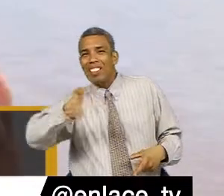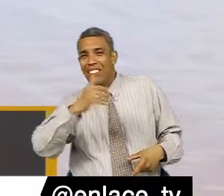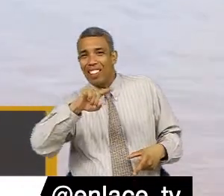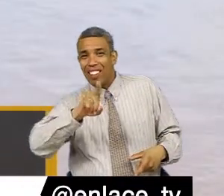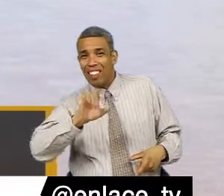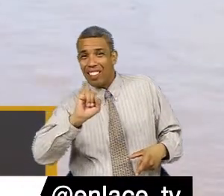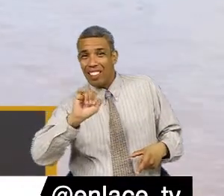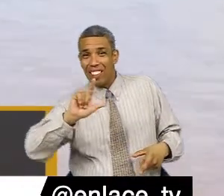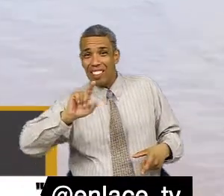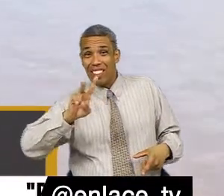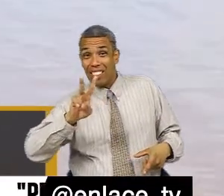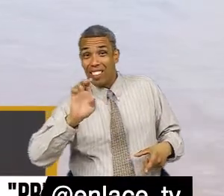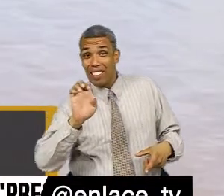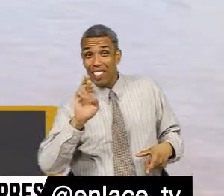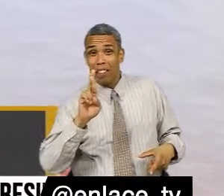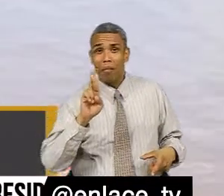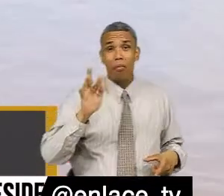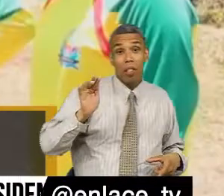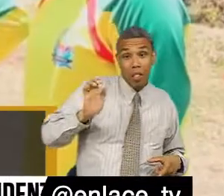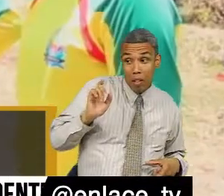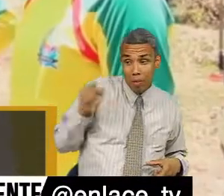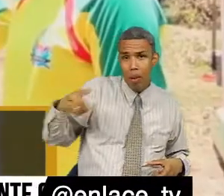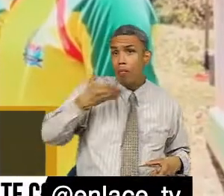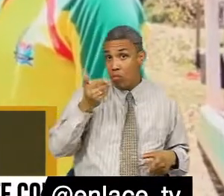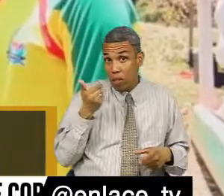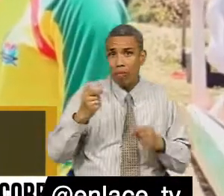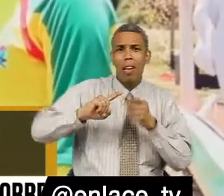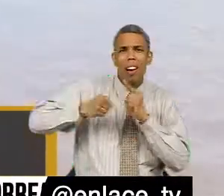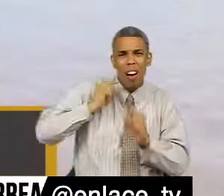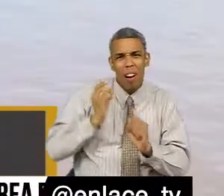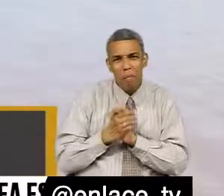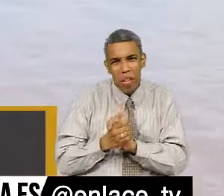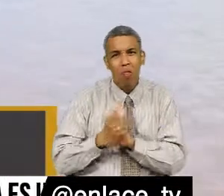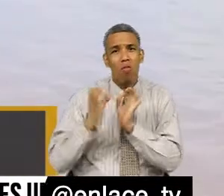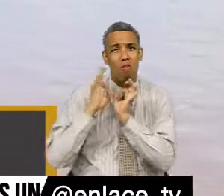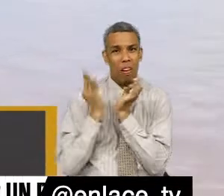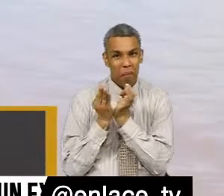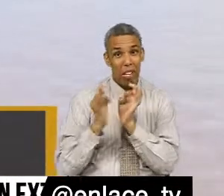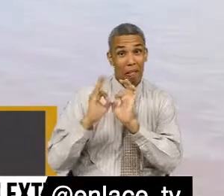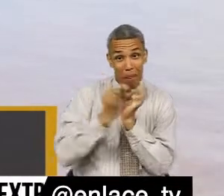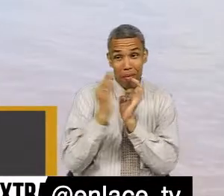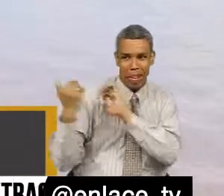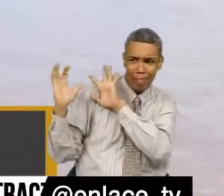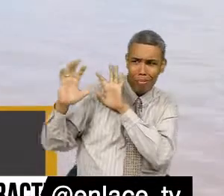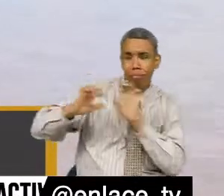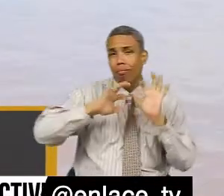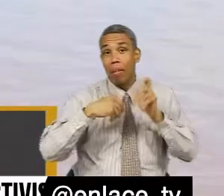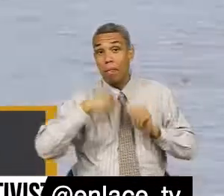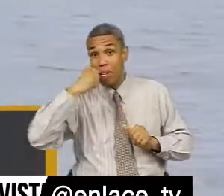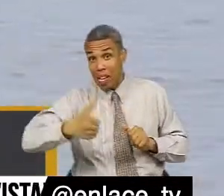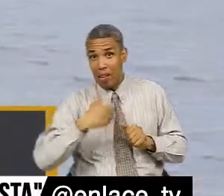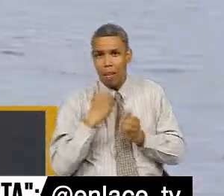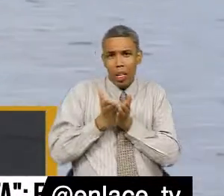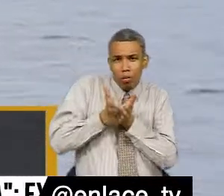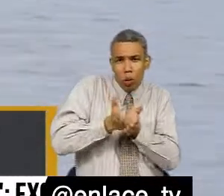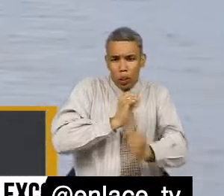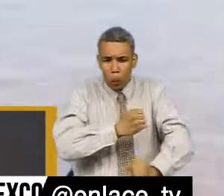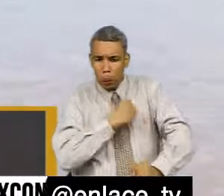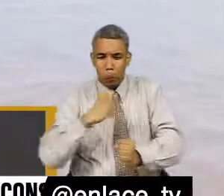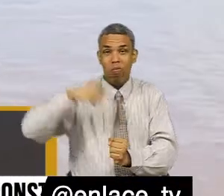venir a compartir en familia, entre amigos y apoyar el deporte barranqueño. Y en este caso, el canotaje. El canotaje tenemos muy buen proyecto